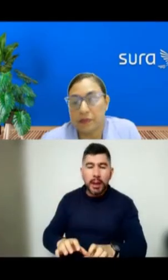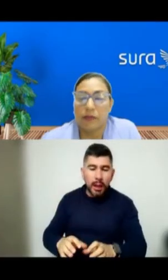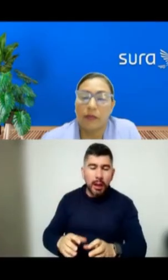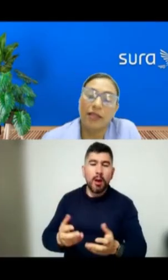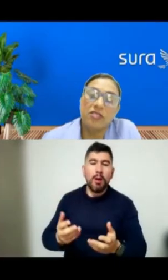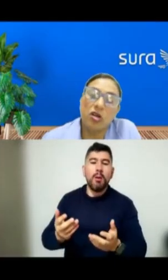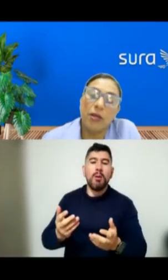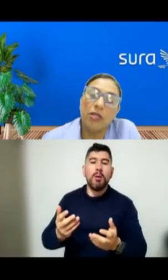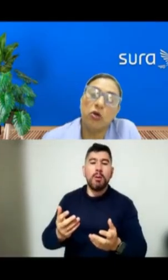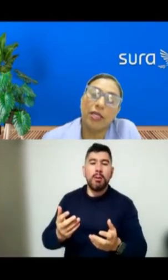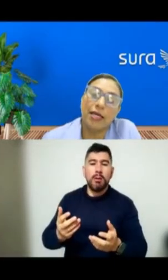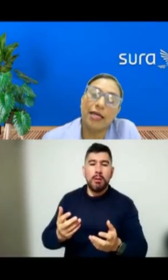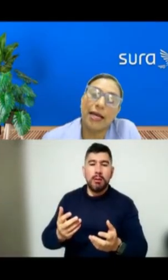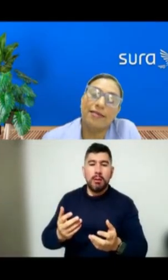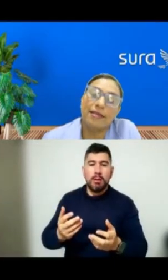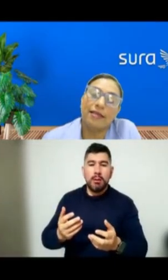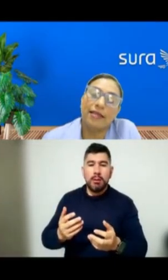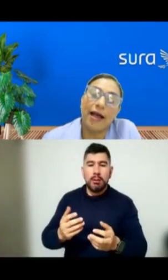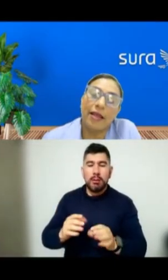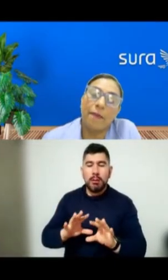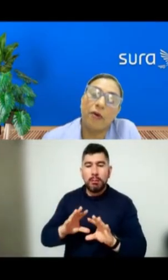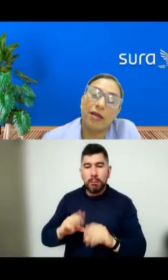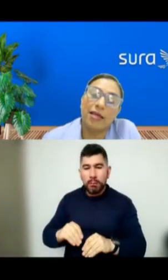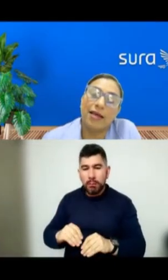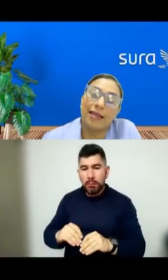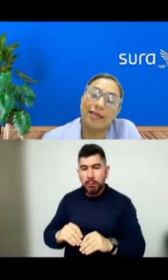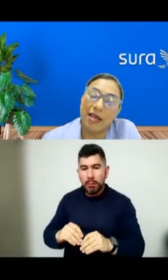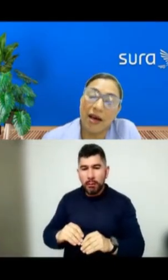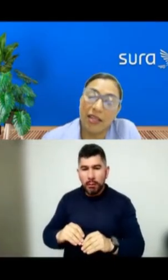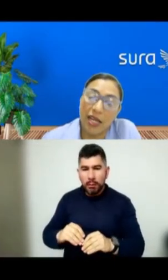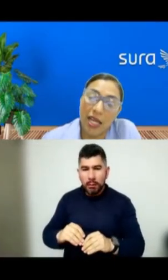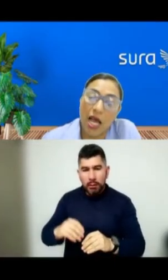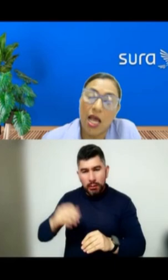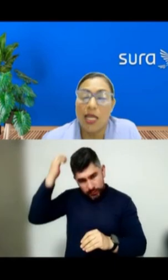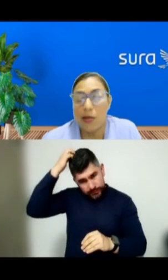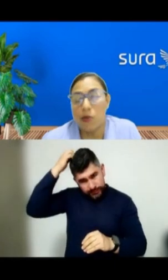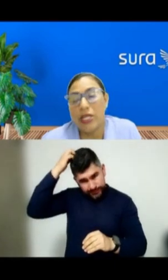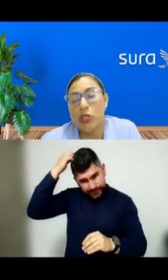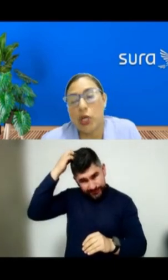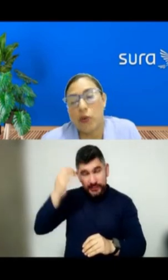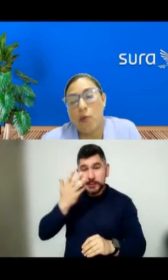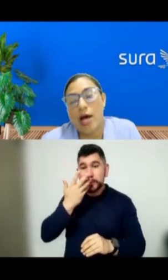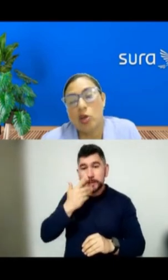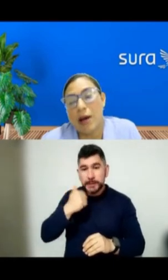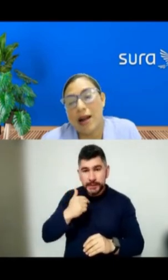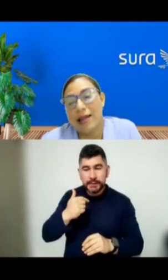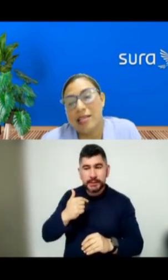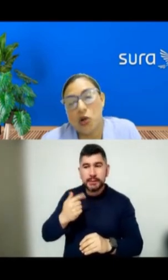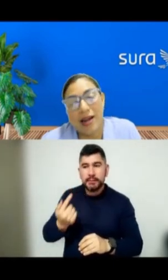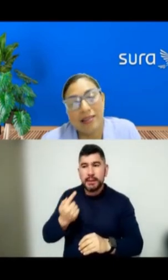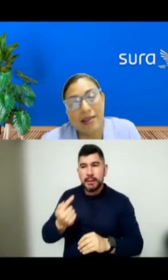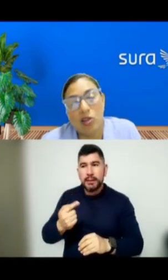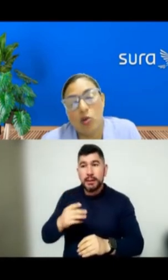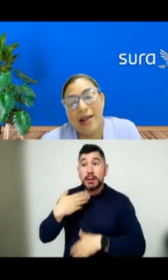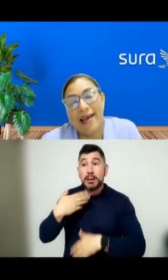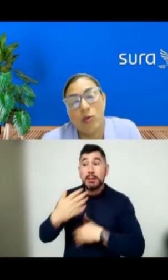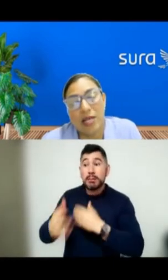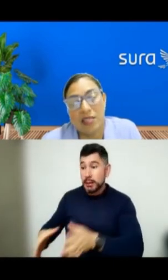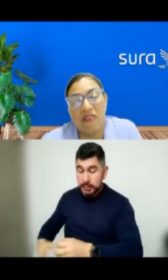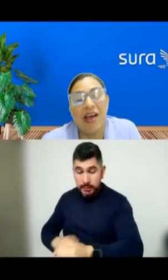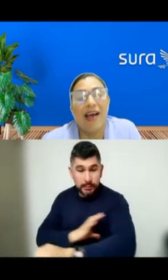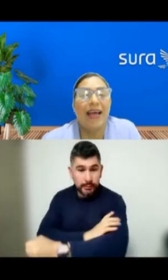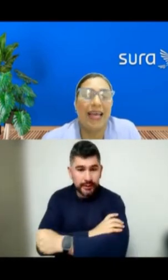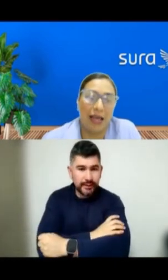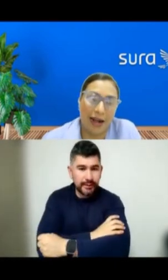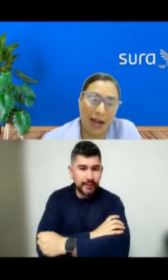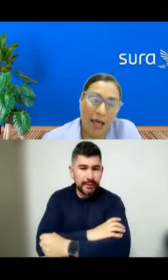el tensiómetro y no queden ellas encendidas allí porque se desgasta esa batería y al momento que vamos a tomar la tensión arterial nos vaya a